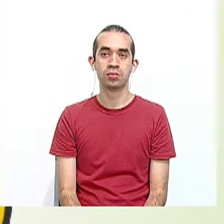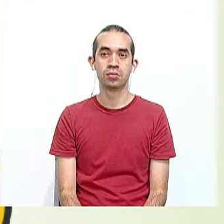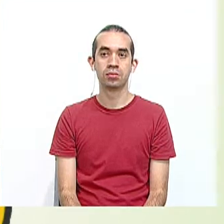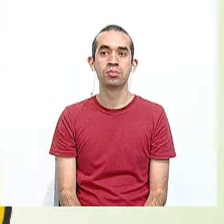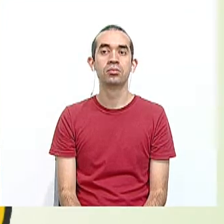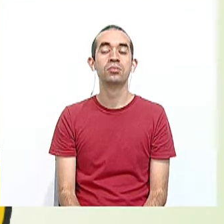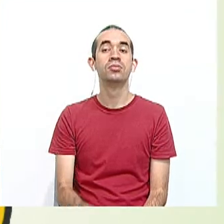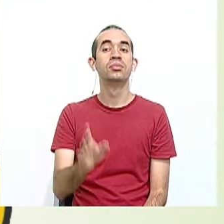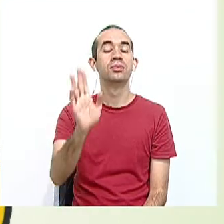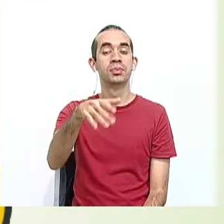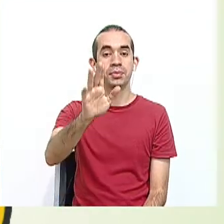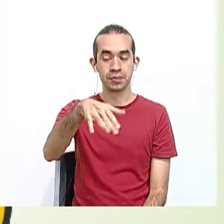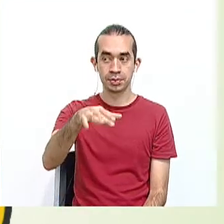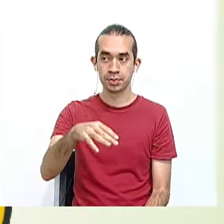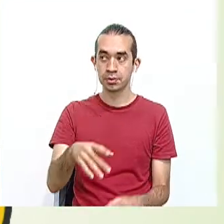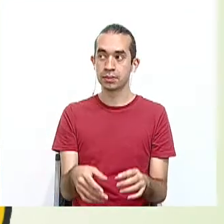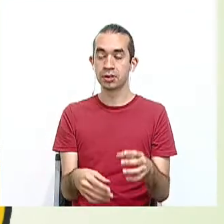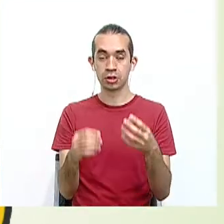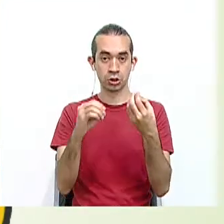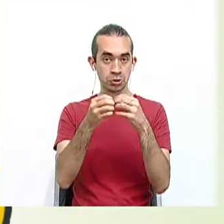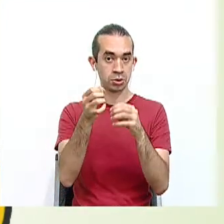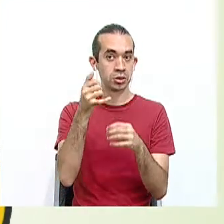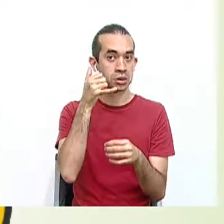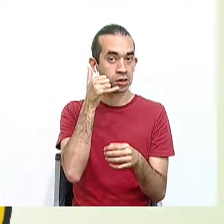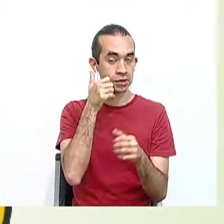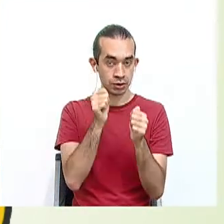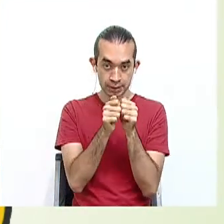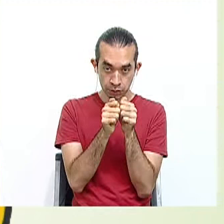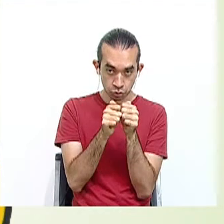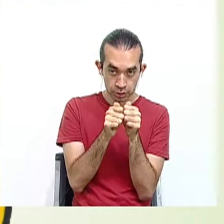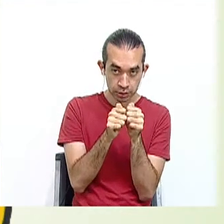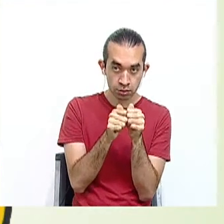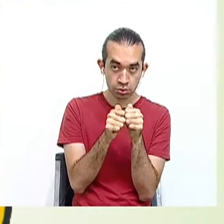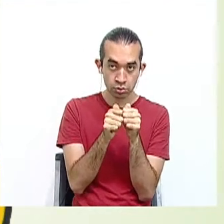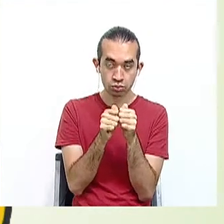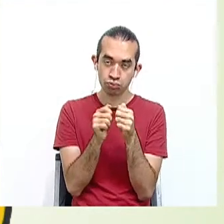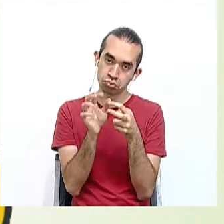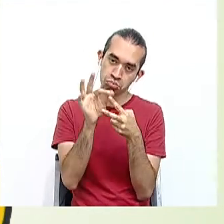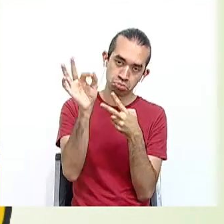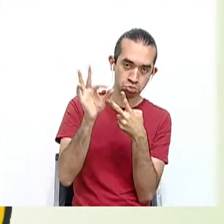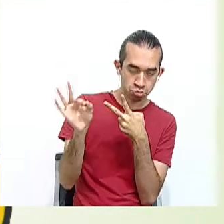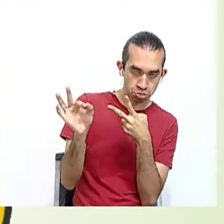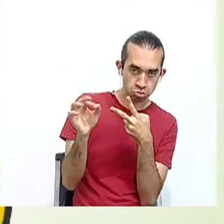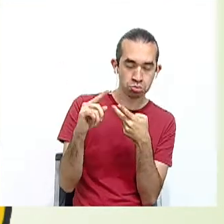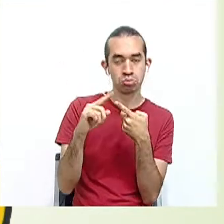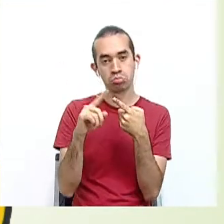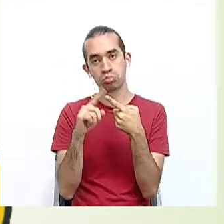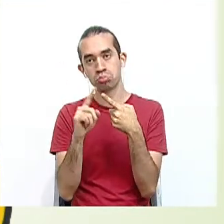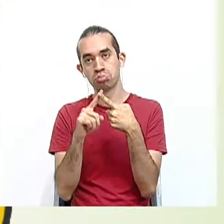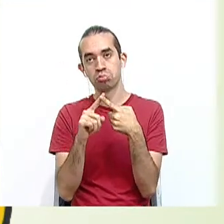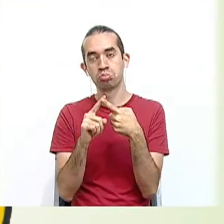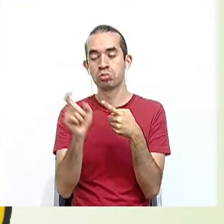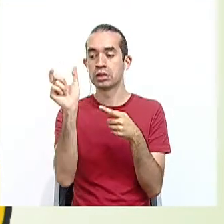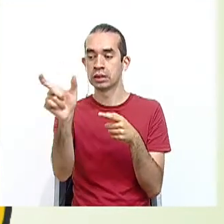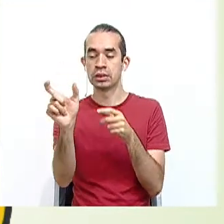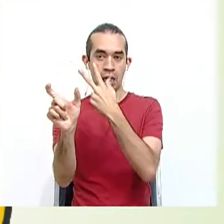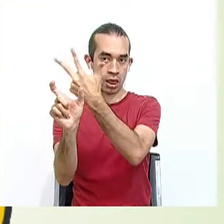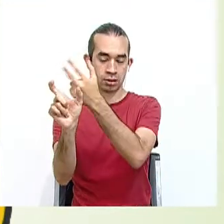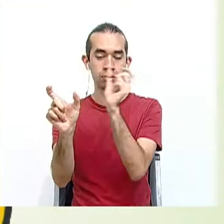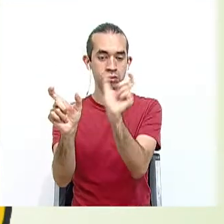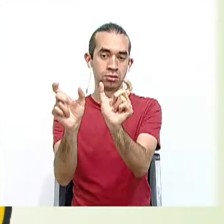Cuando hablamos de expresiones de teléfono, de celular, vamos a considerar dos opciones. Una en bloques de 3